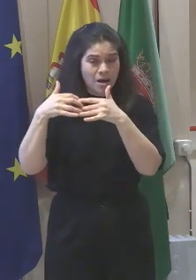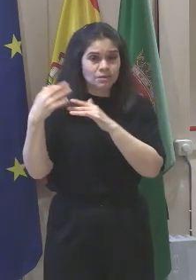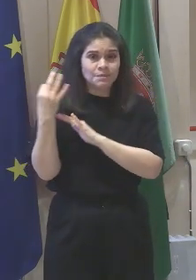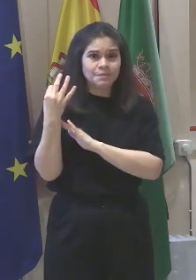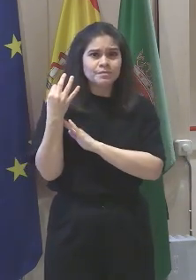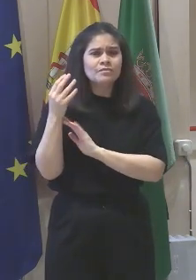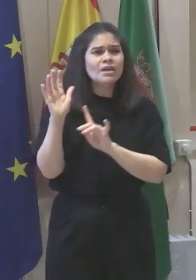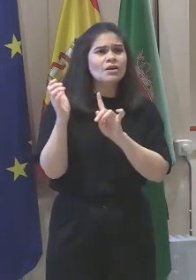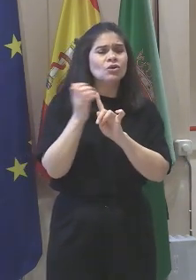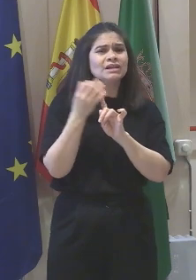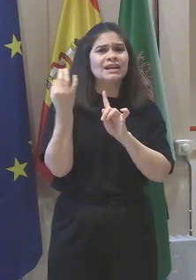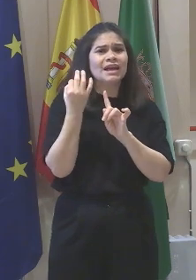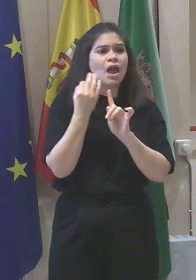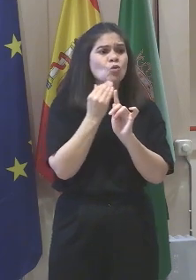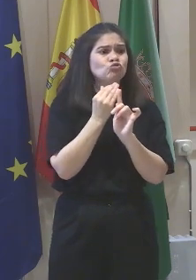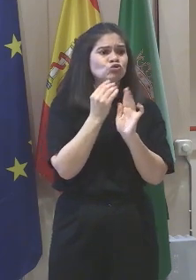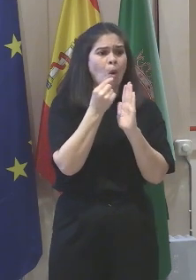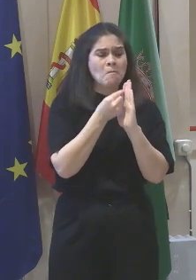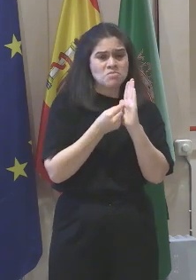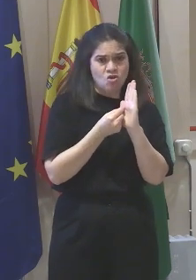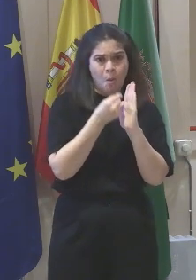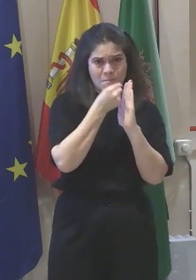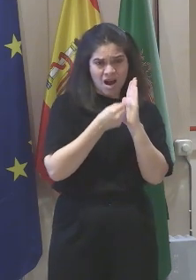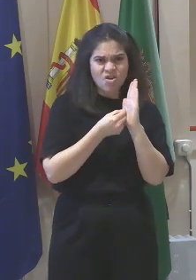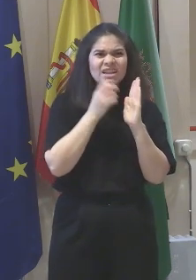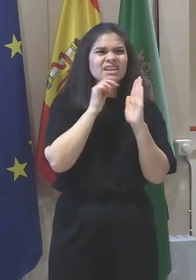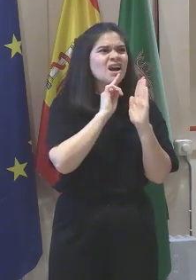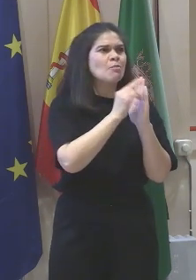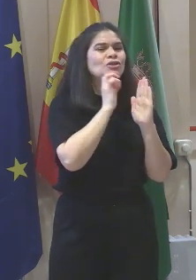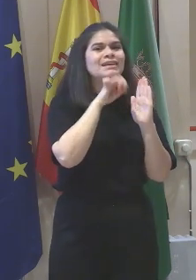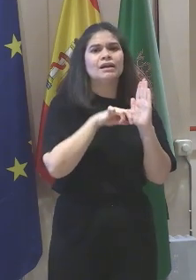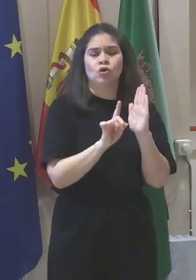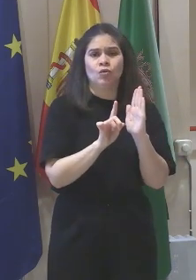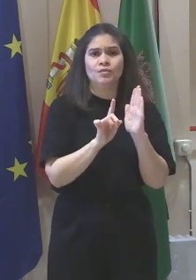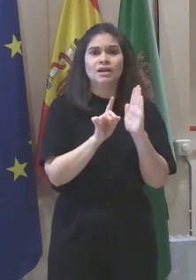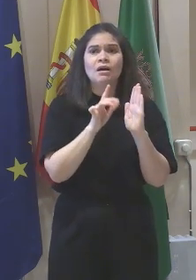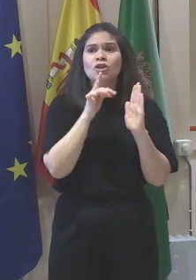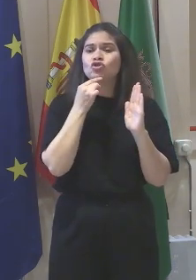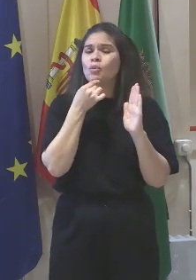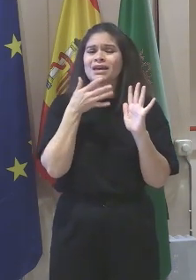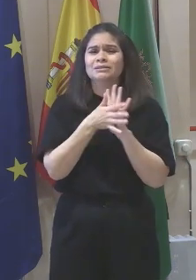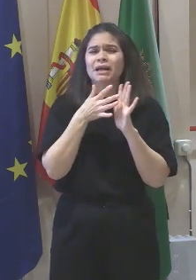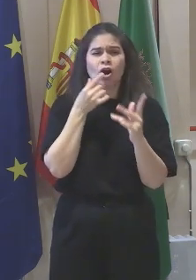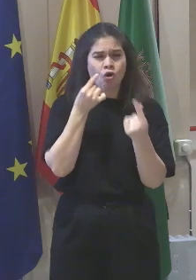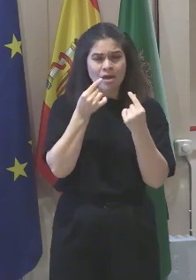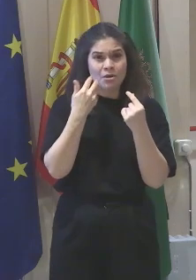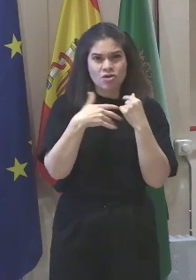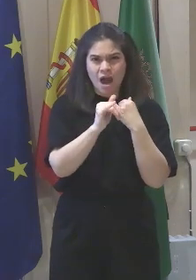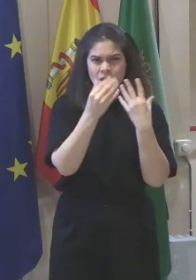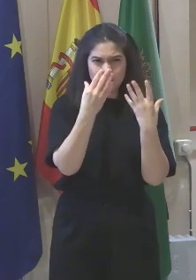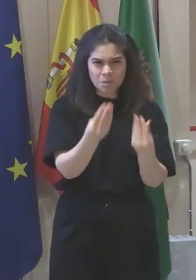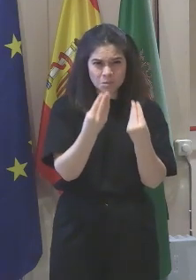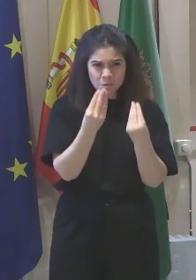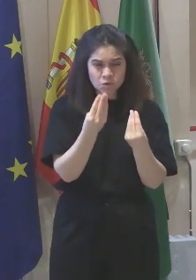encontrar biomarcadores que nos puedan predecir quién va a responder y quién no. Y como veis, no voy a entrar en detalles, pero ya hay muchos. Pues ya se sabe,